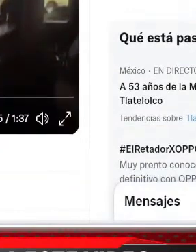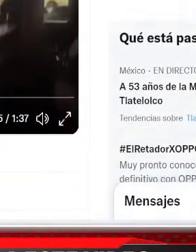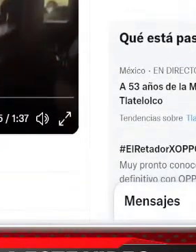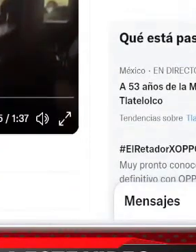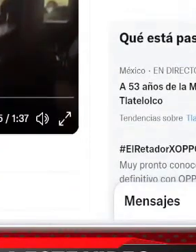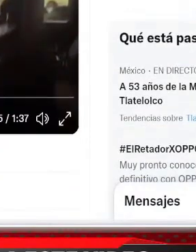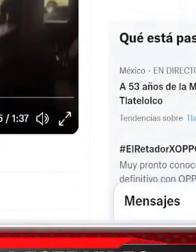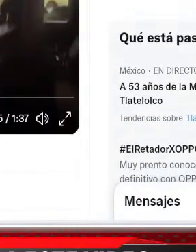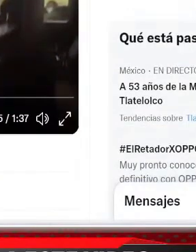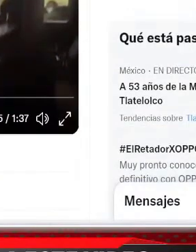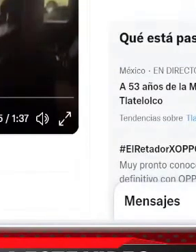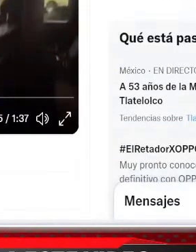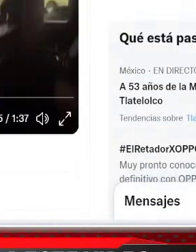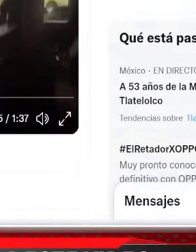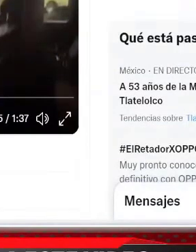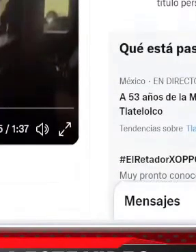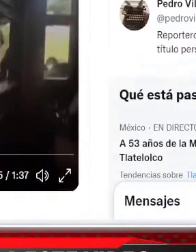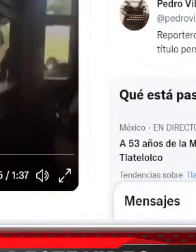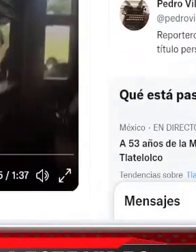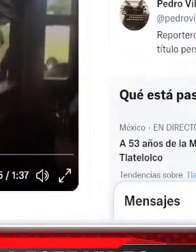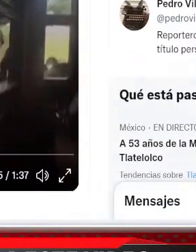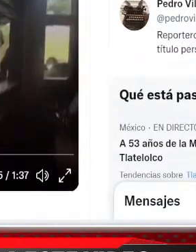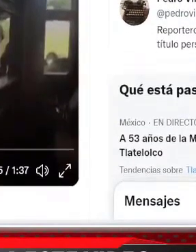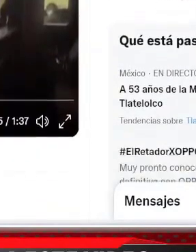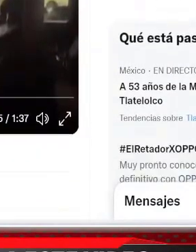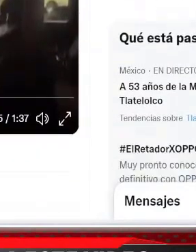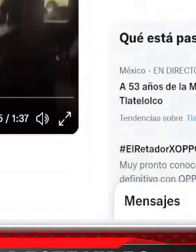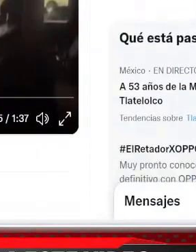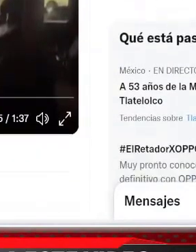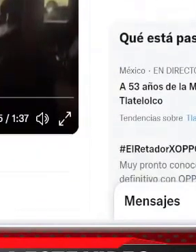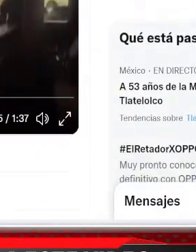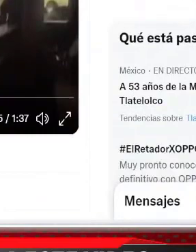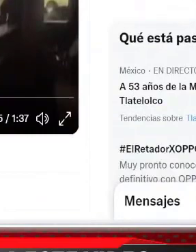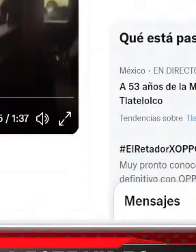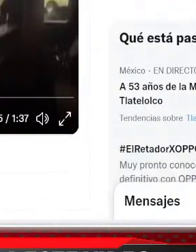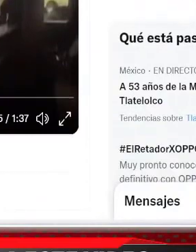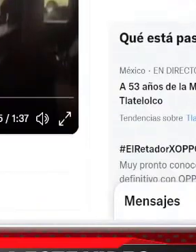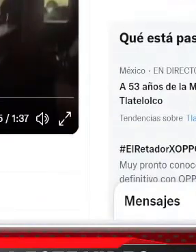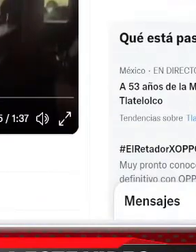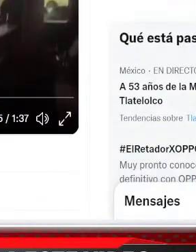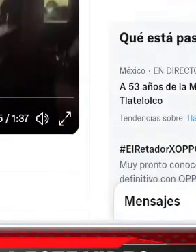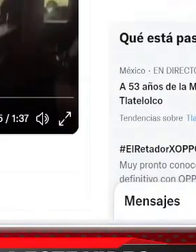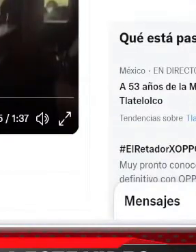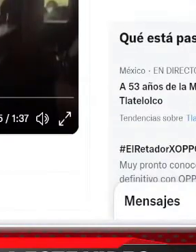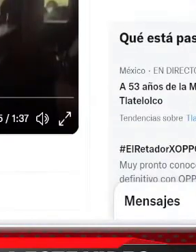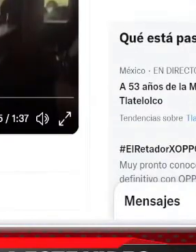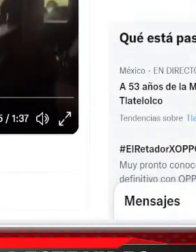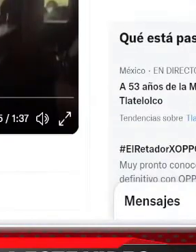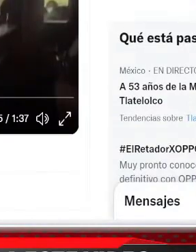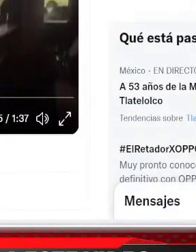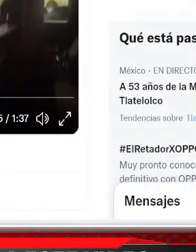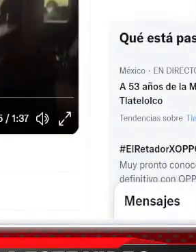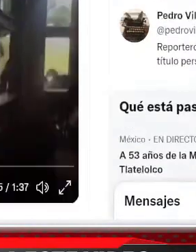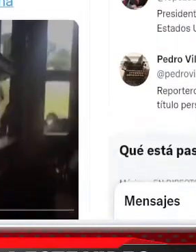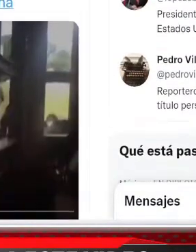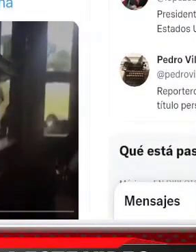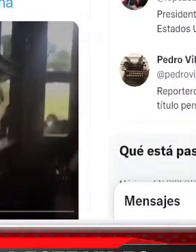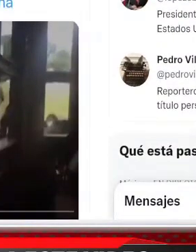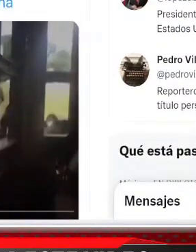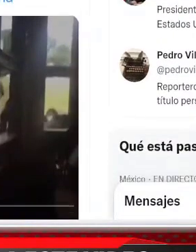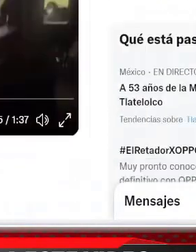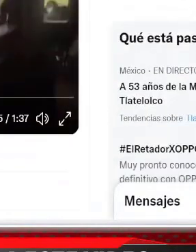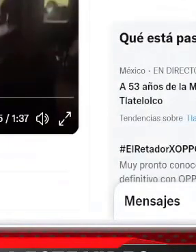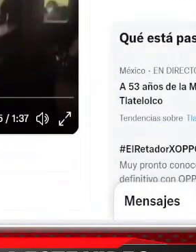de que sucedan este tipo de acciones. ¿Por qué? Porque muchos, pues obviamente durante